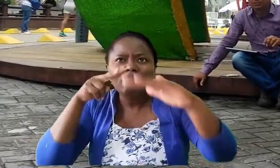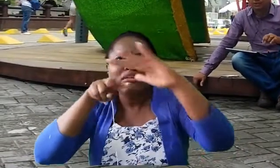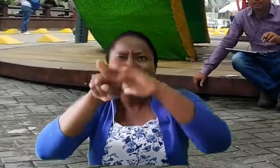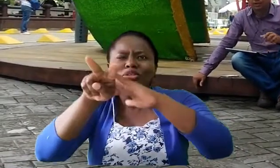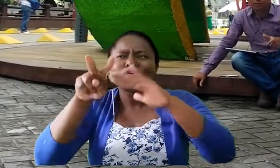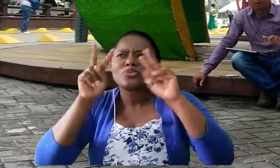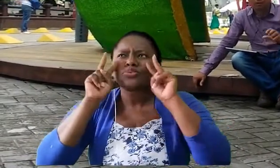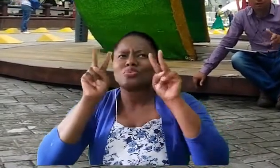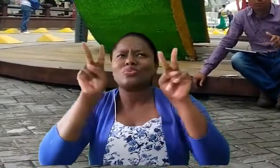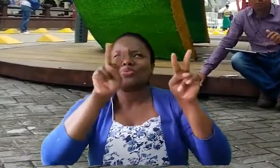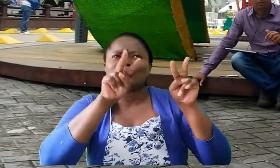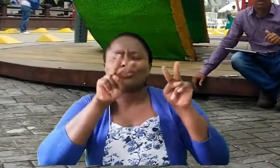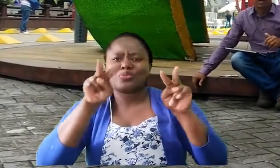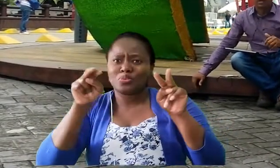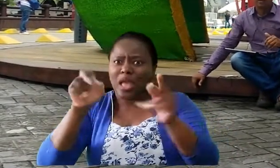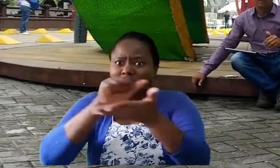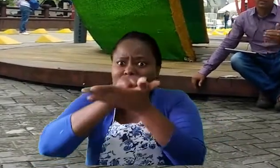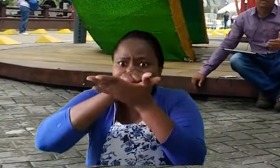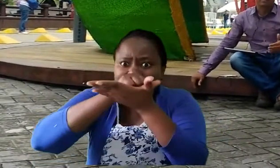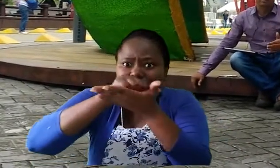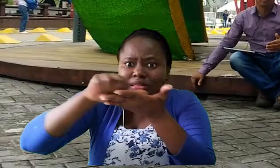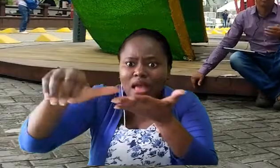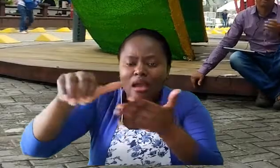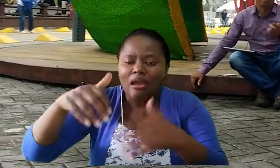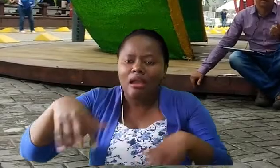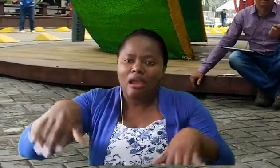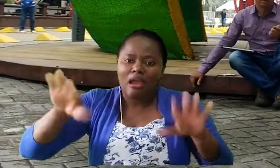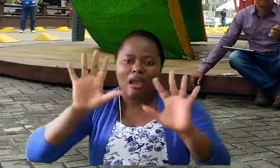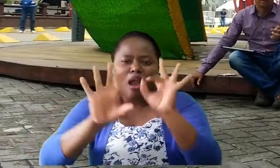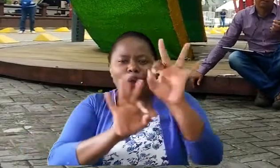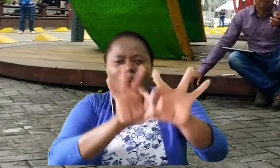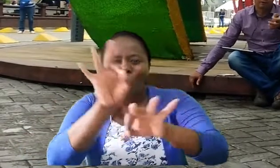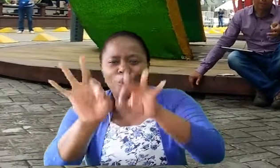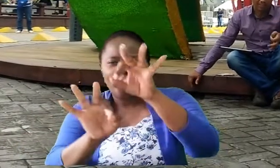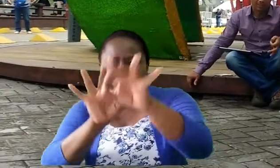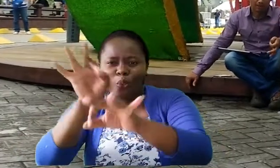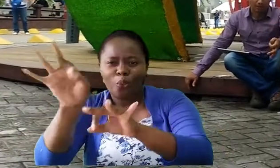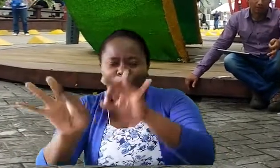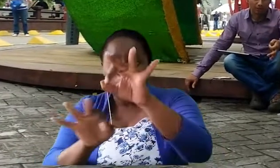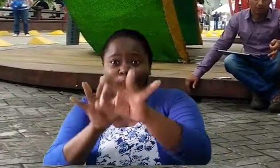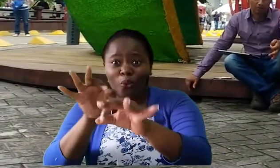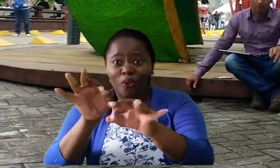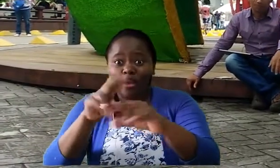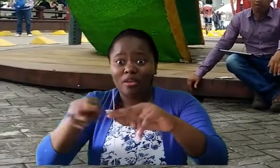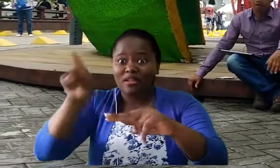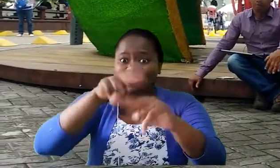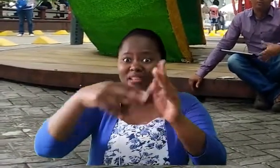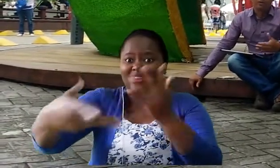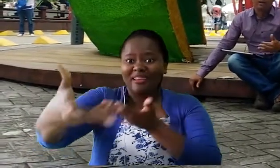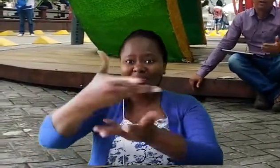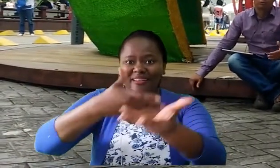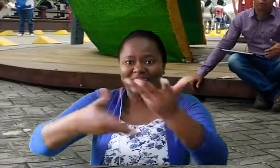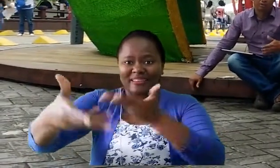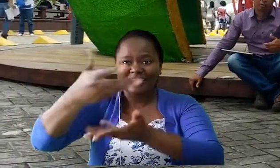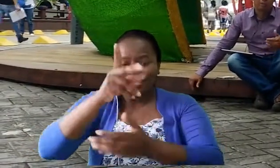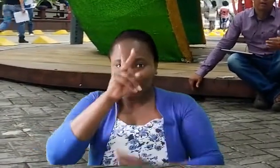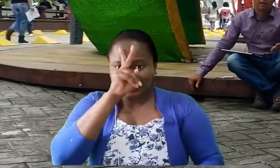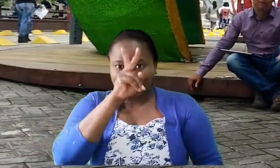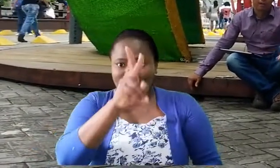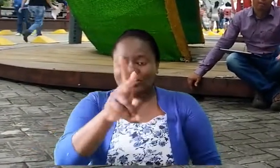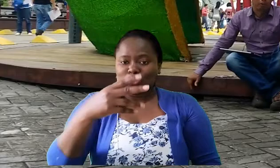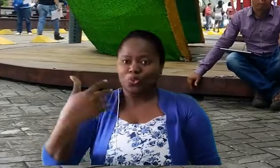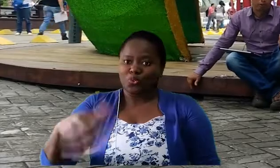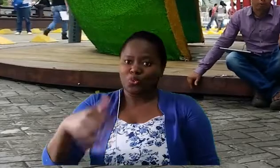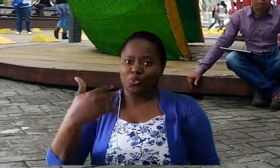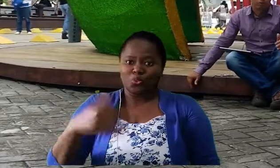pues entonces el trato, la relación que vamos a establecer con ella va a ser de mayor respeto, ¿no? Vamos a ver la naturaleza como